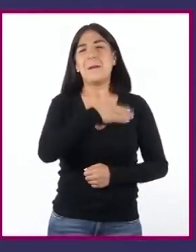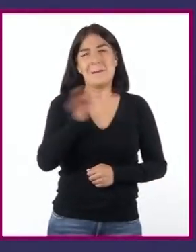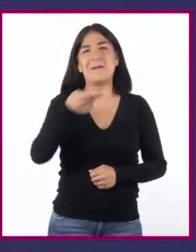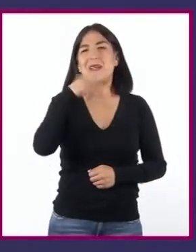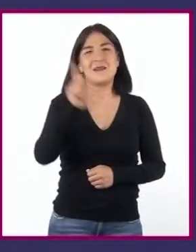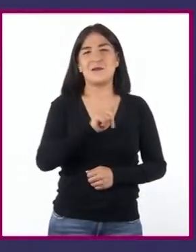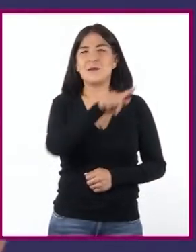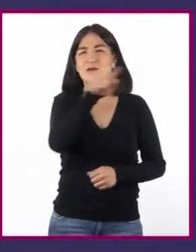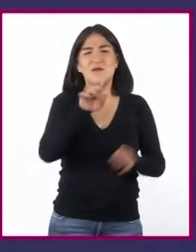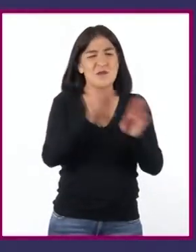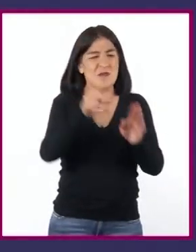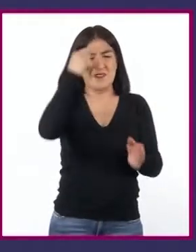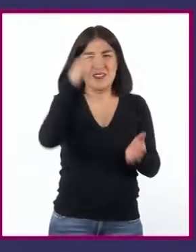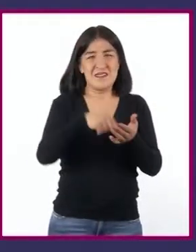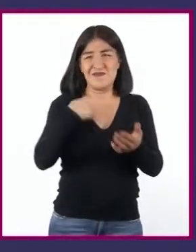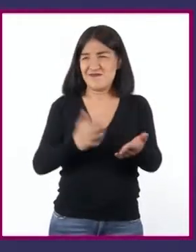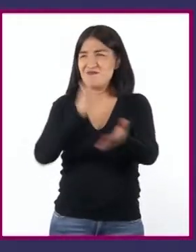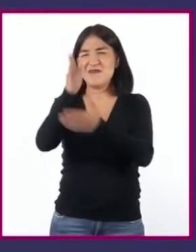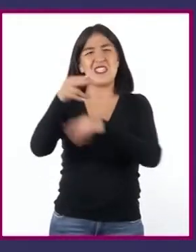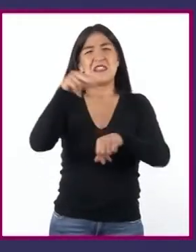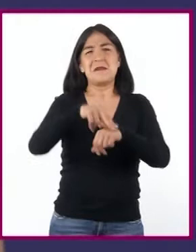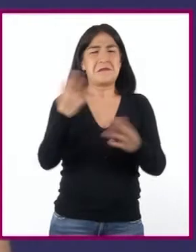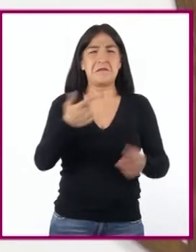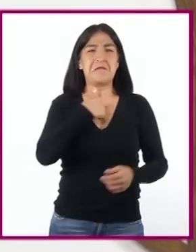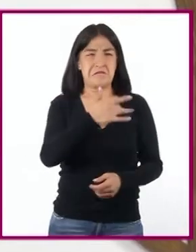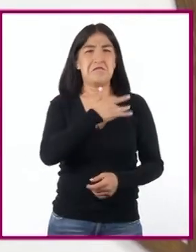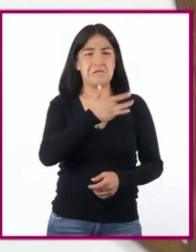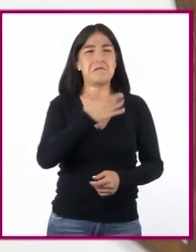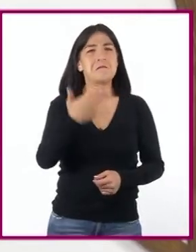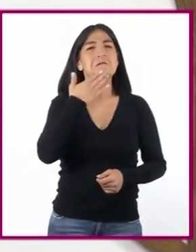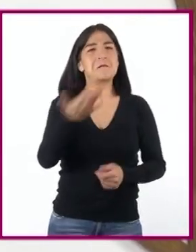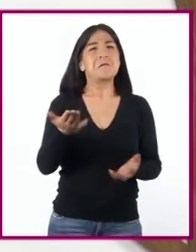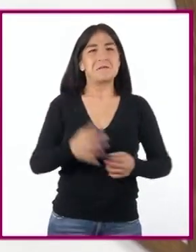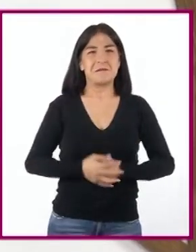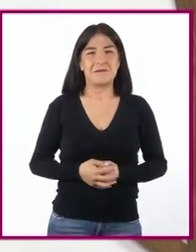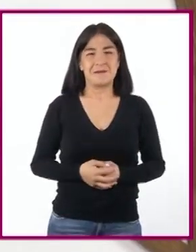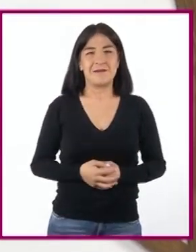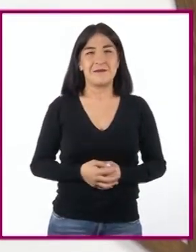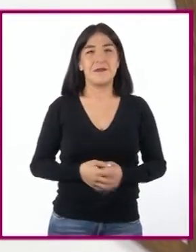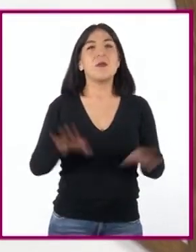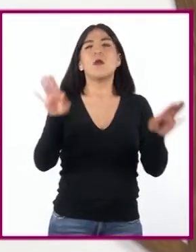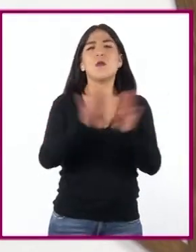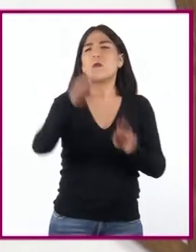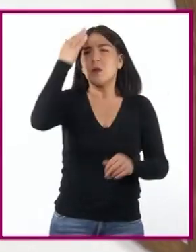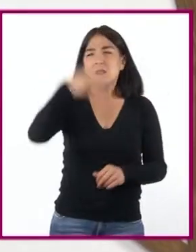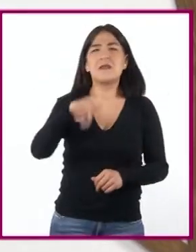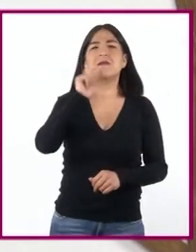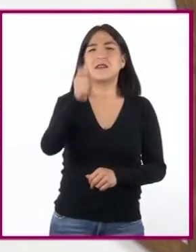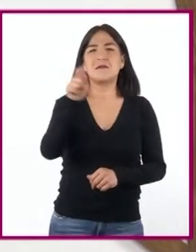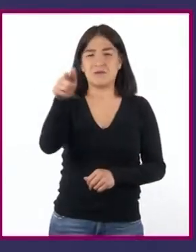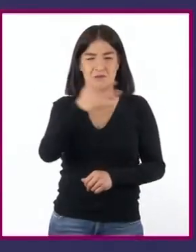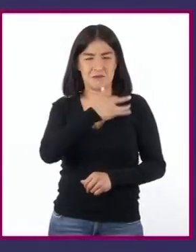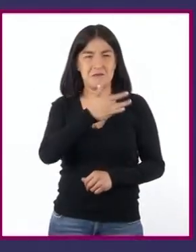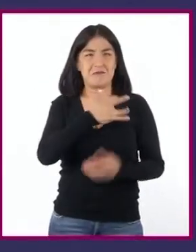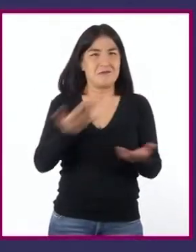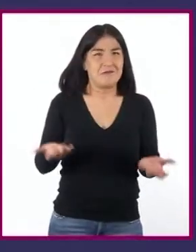no lo creo necesitar porque mi corazón funciona muy bien. ¿Cómo sabes el estado de tu